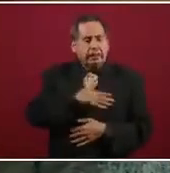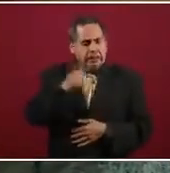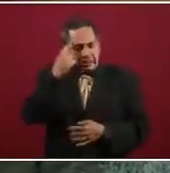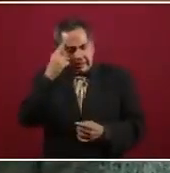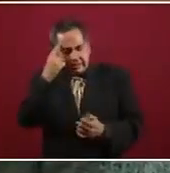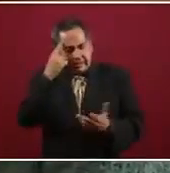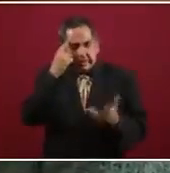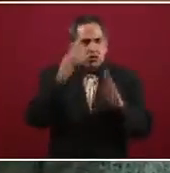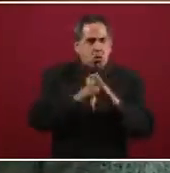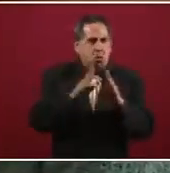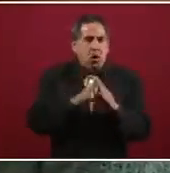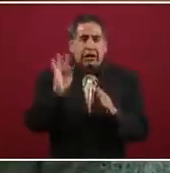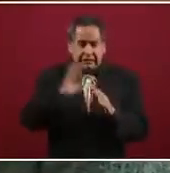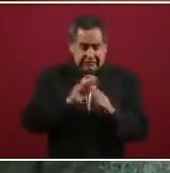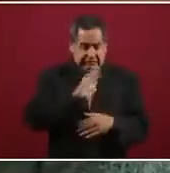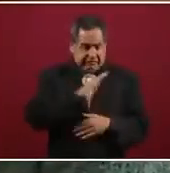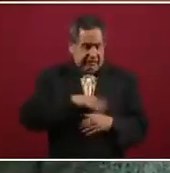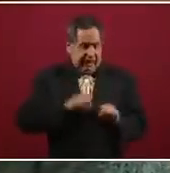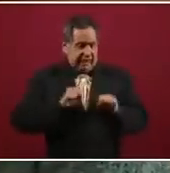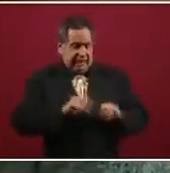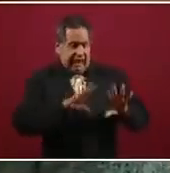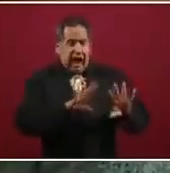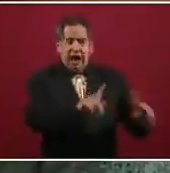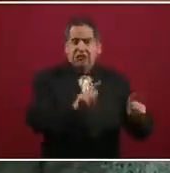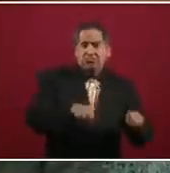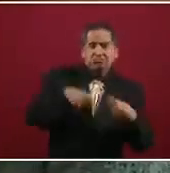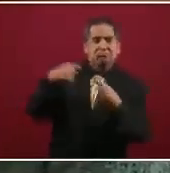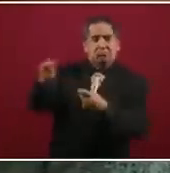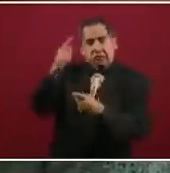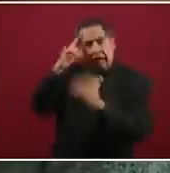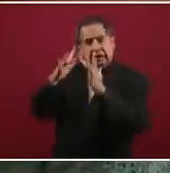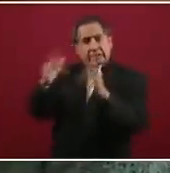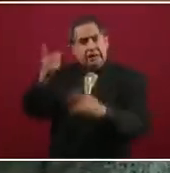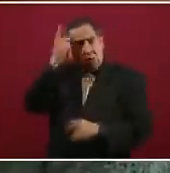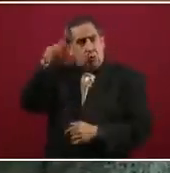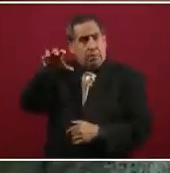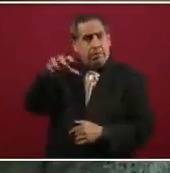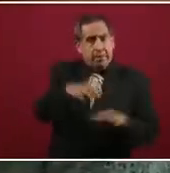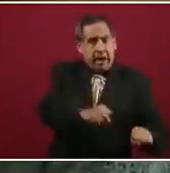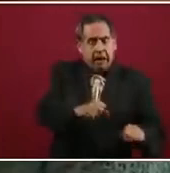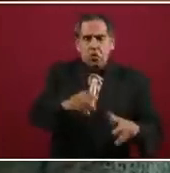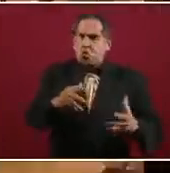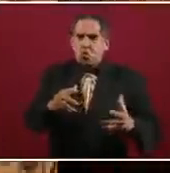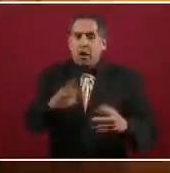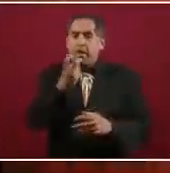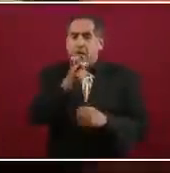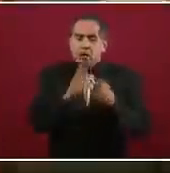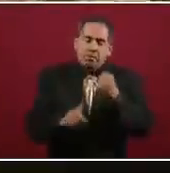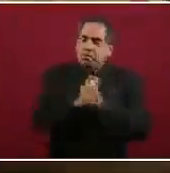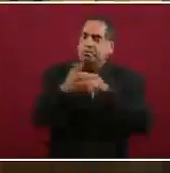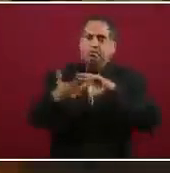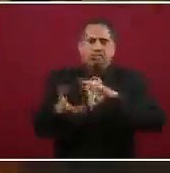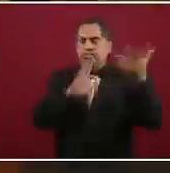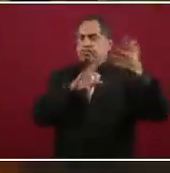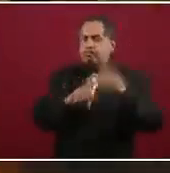al desenlace europeo el que provoca el primer movimiento.